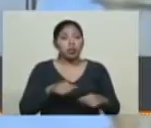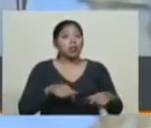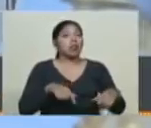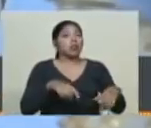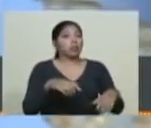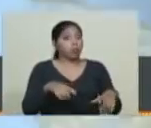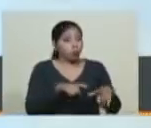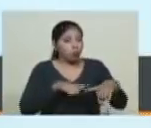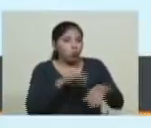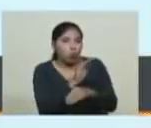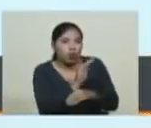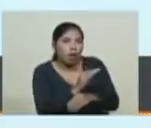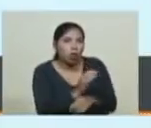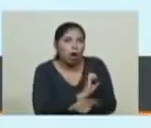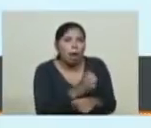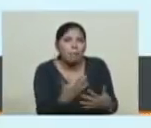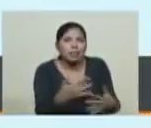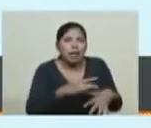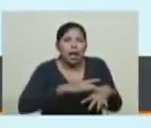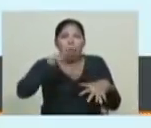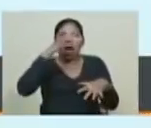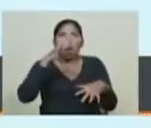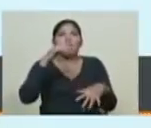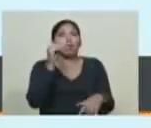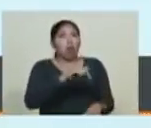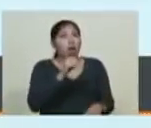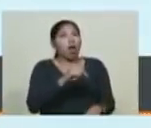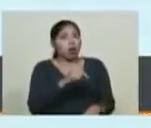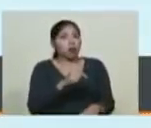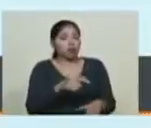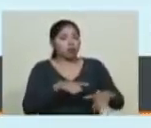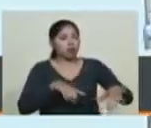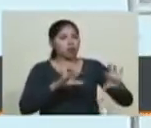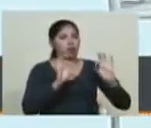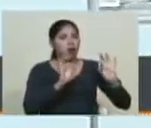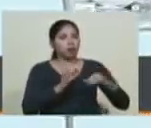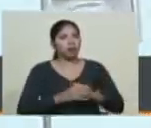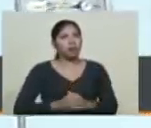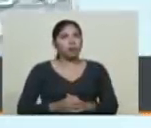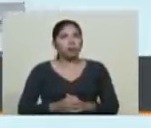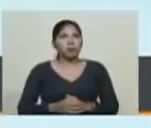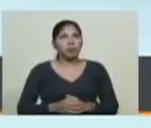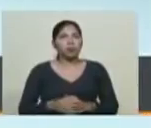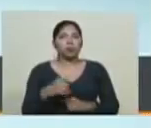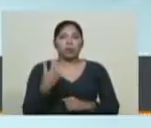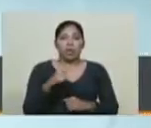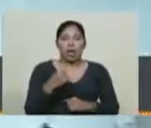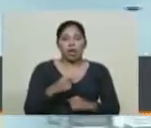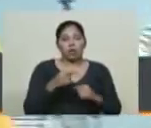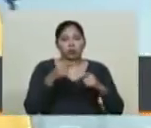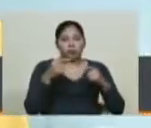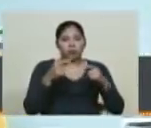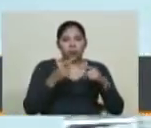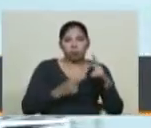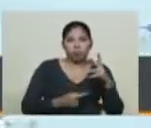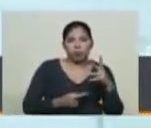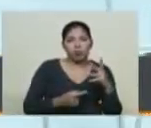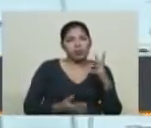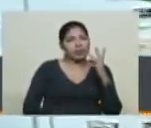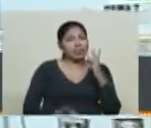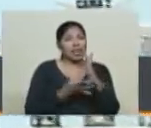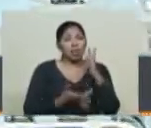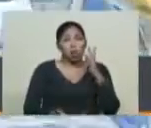existía en este hospital y gracias a esta intervención que usted direccionó, podemos contar con equipos de la más